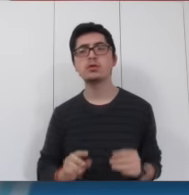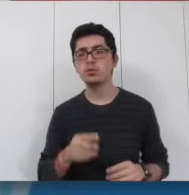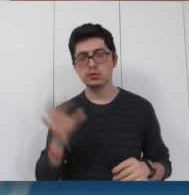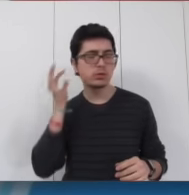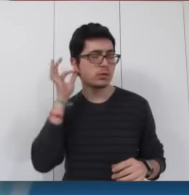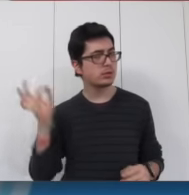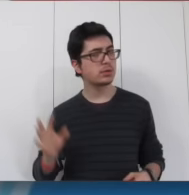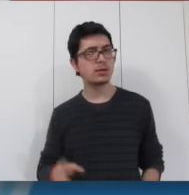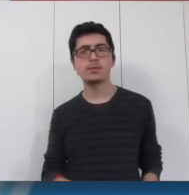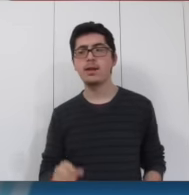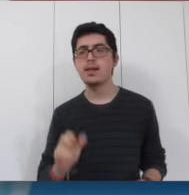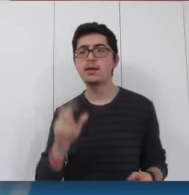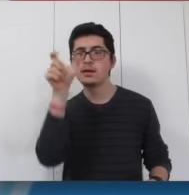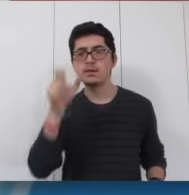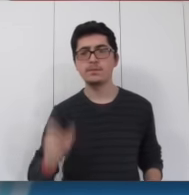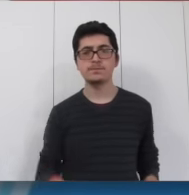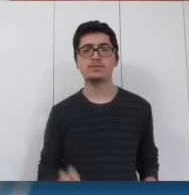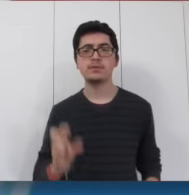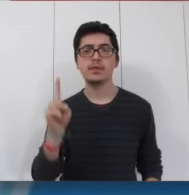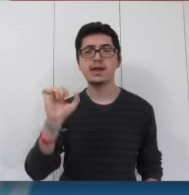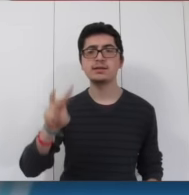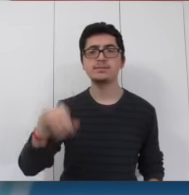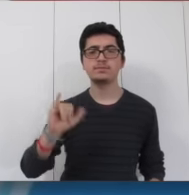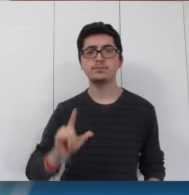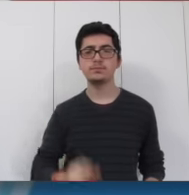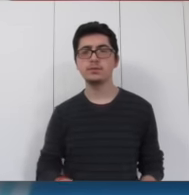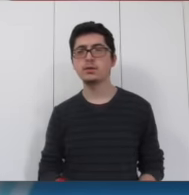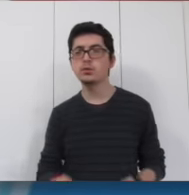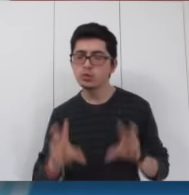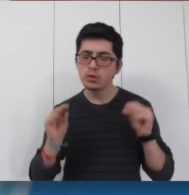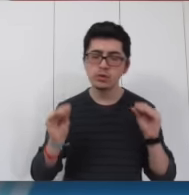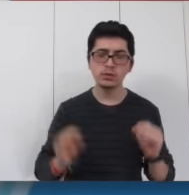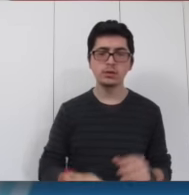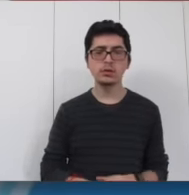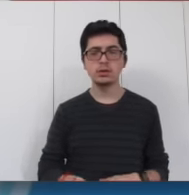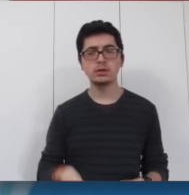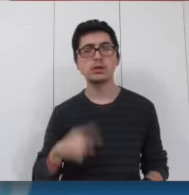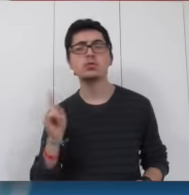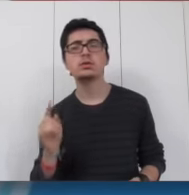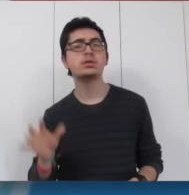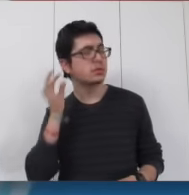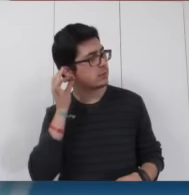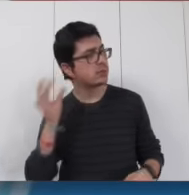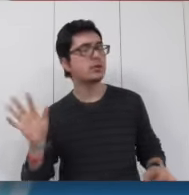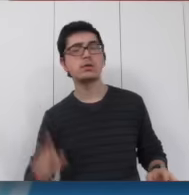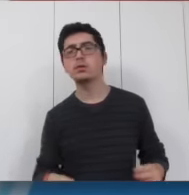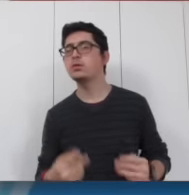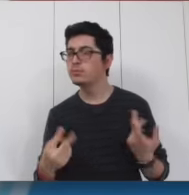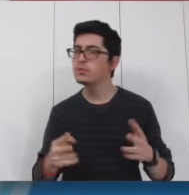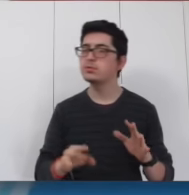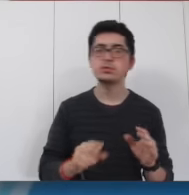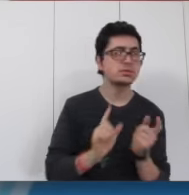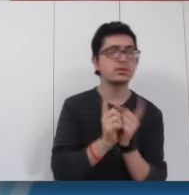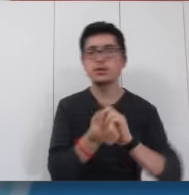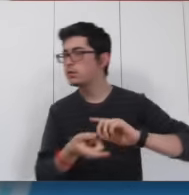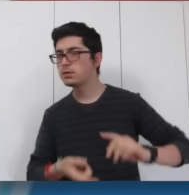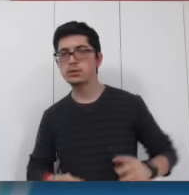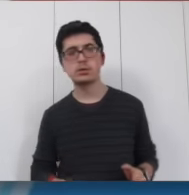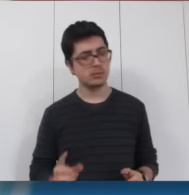y también definiendo al personaje principal, que es Dani, quien nos habla sobre una chica que ha tenido distintos